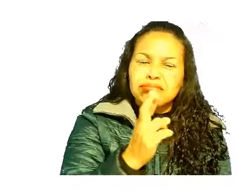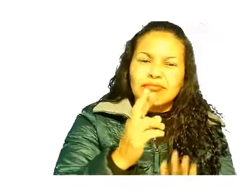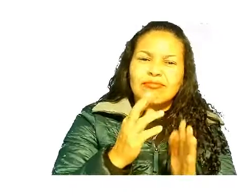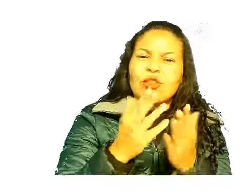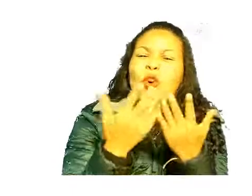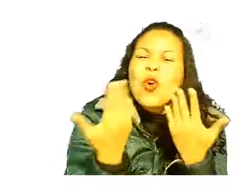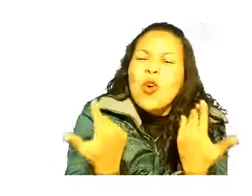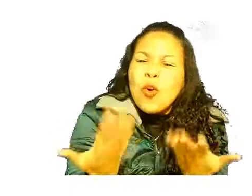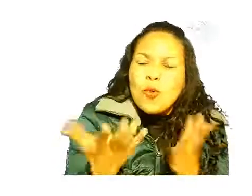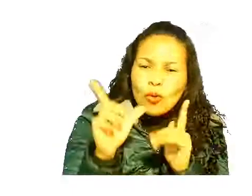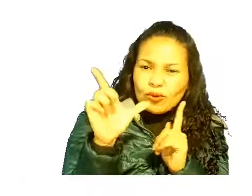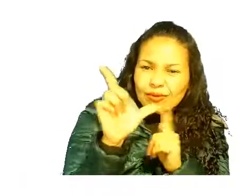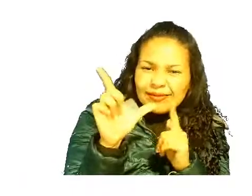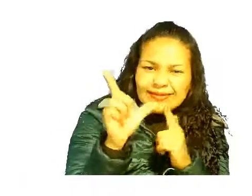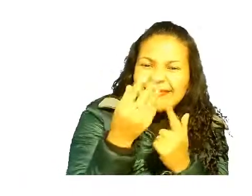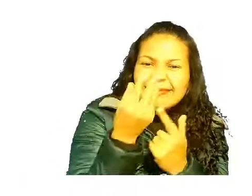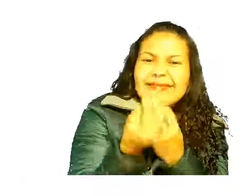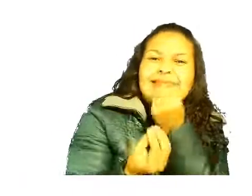quedaría?